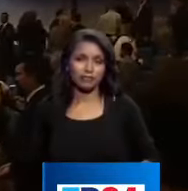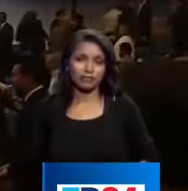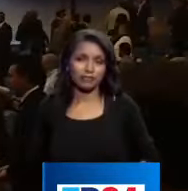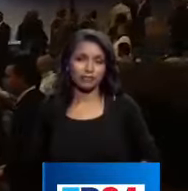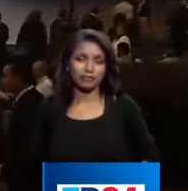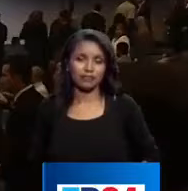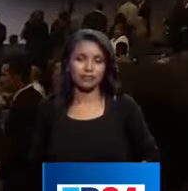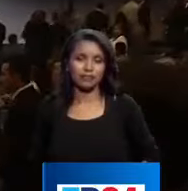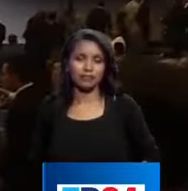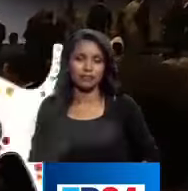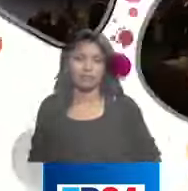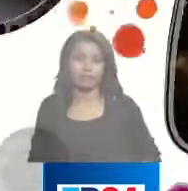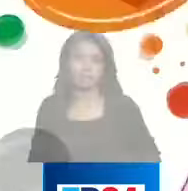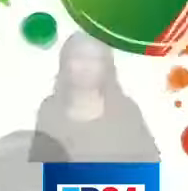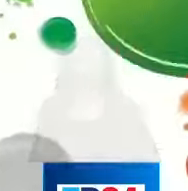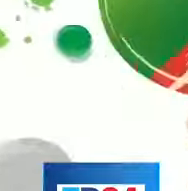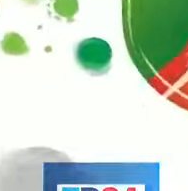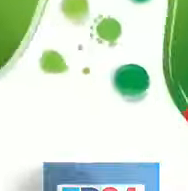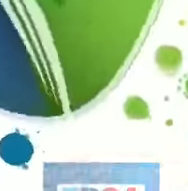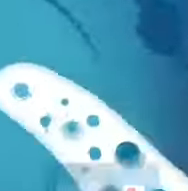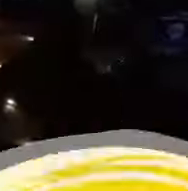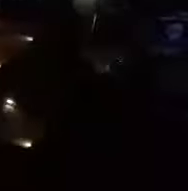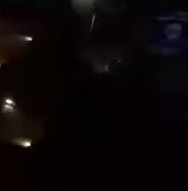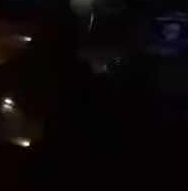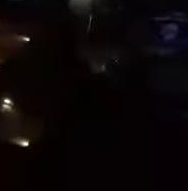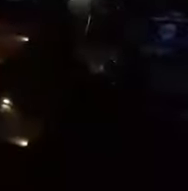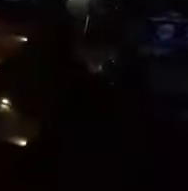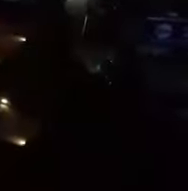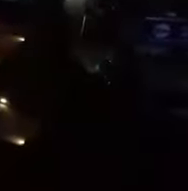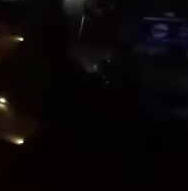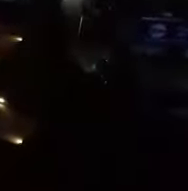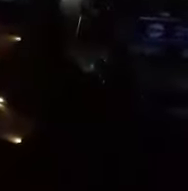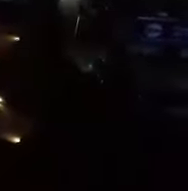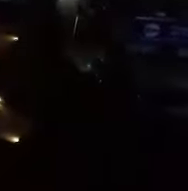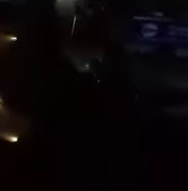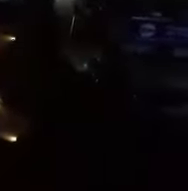Todo el país ha